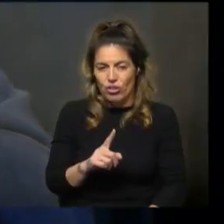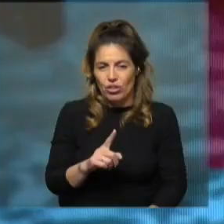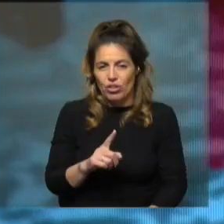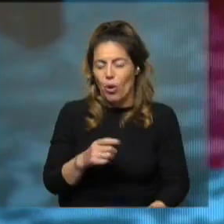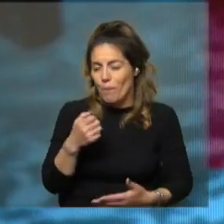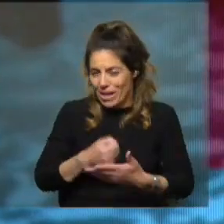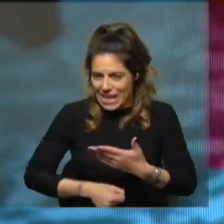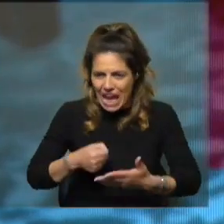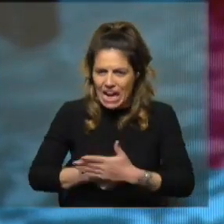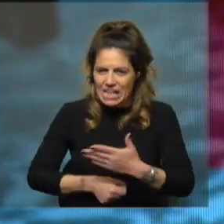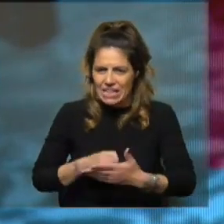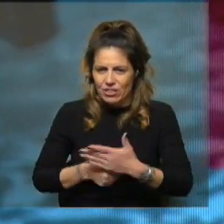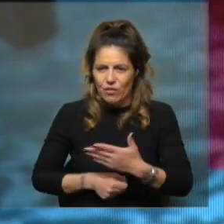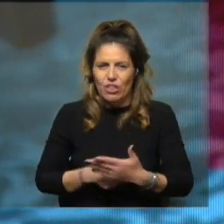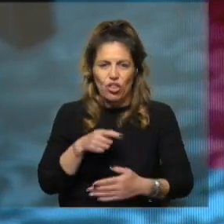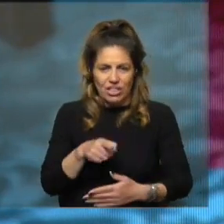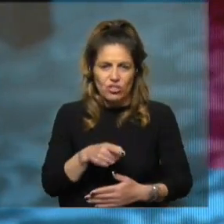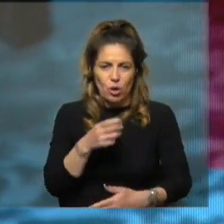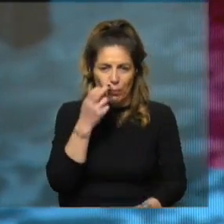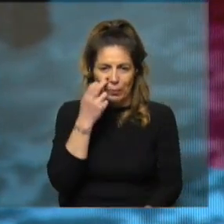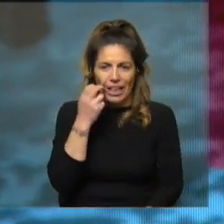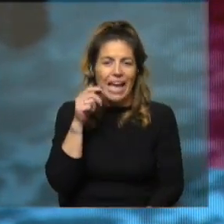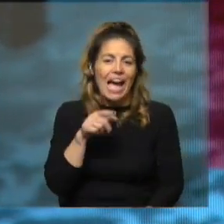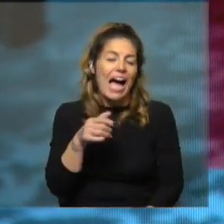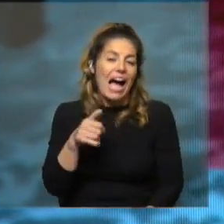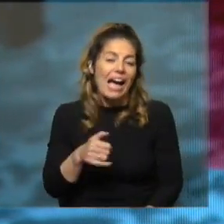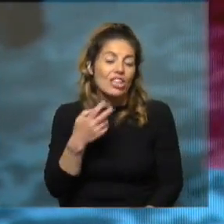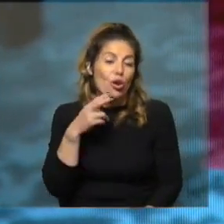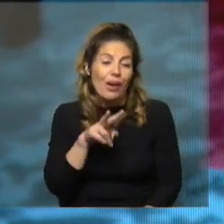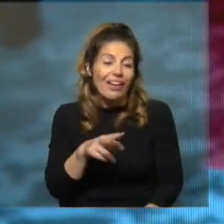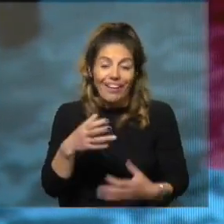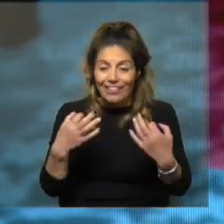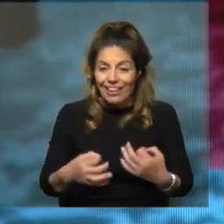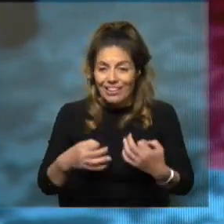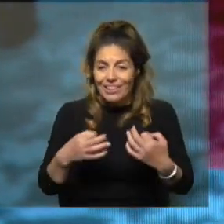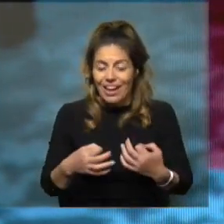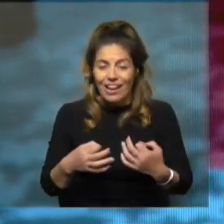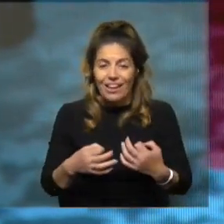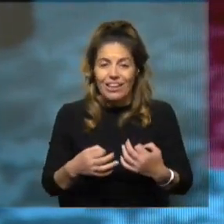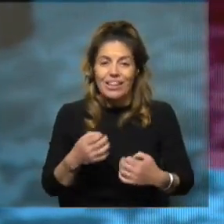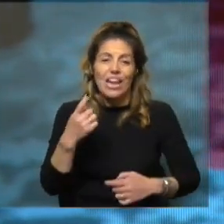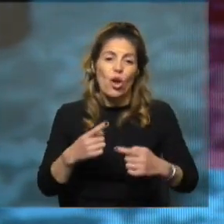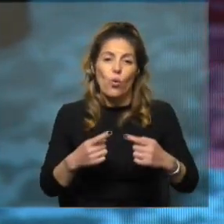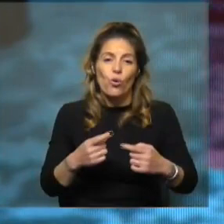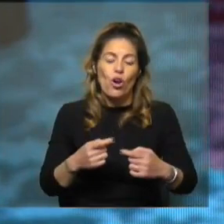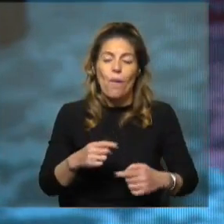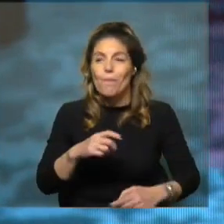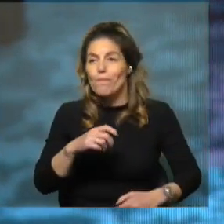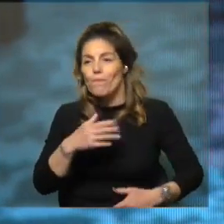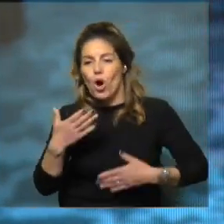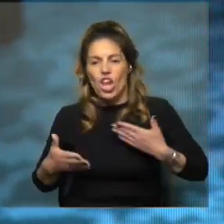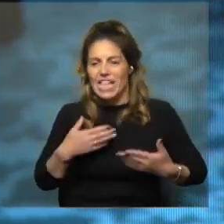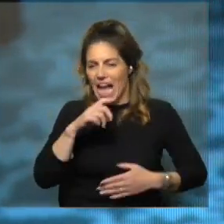pelearla sí este Bueno hay hay que hay que observar la realidad capaz que en algún caso indignarse pero no vivir